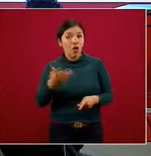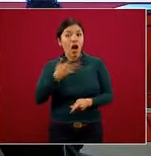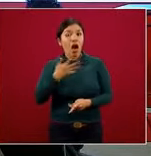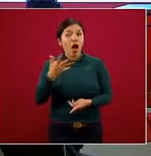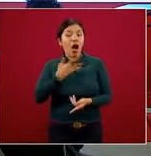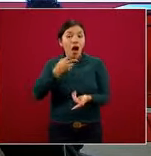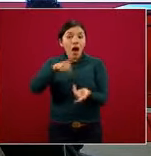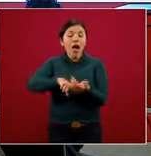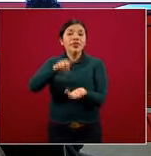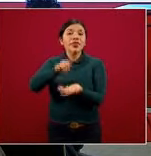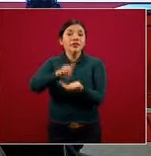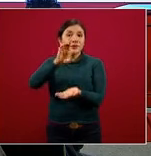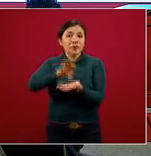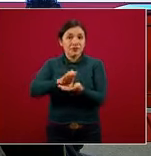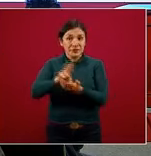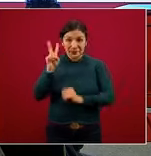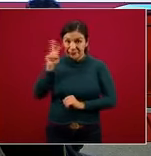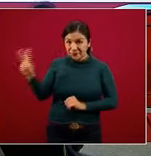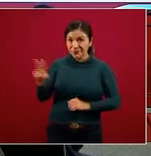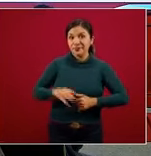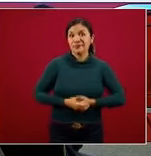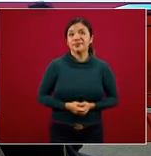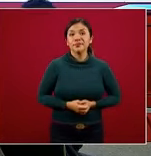vive con discapacidad.